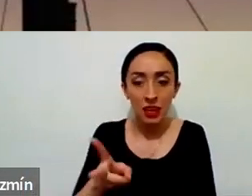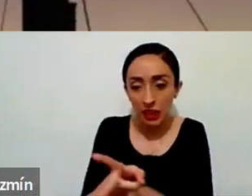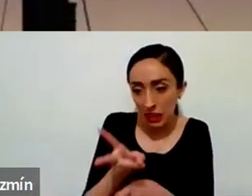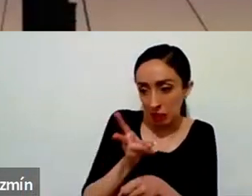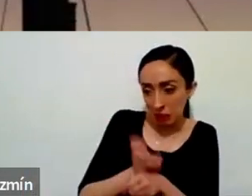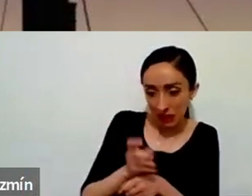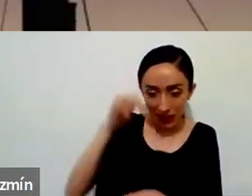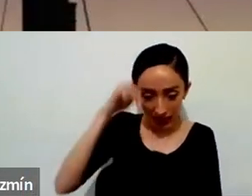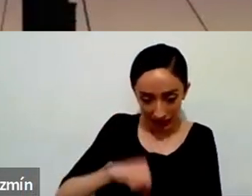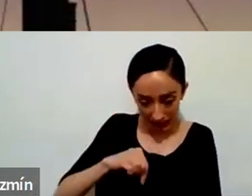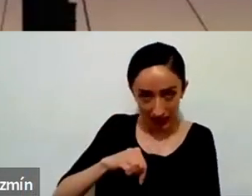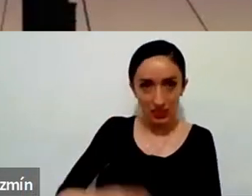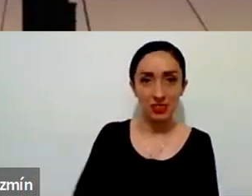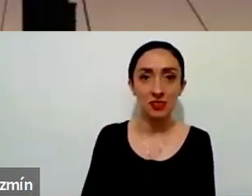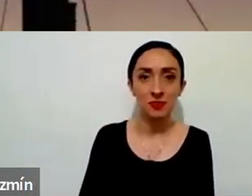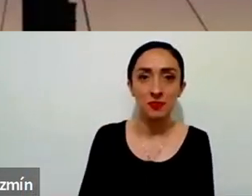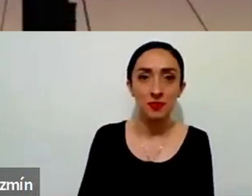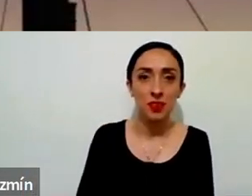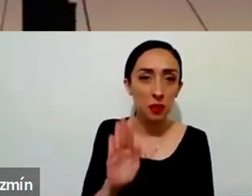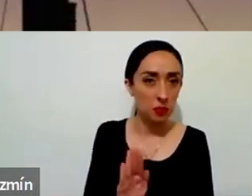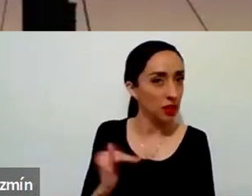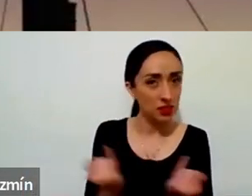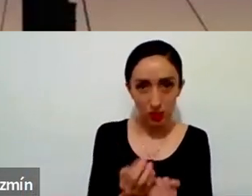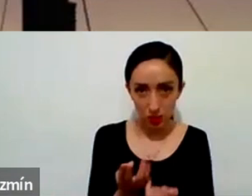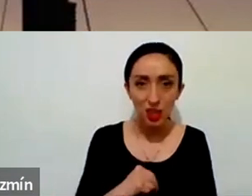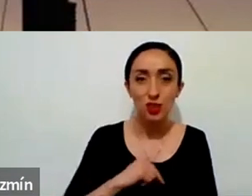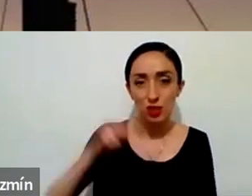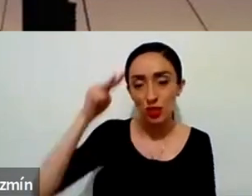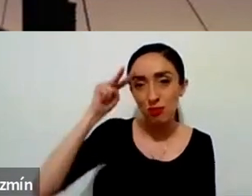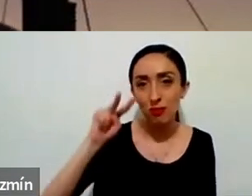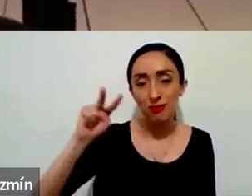tener precisamente un encuentro con Dios.